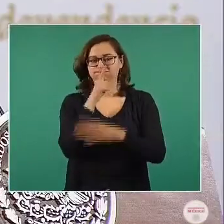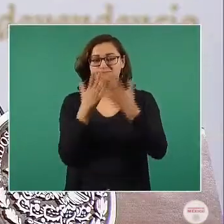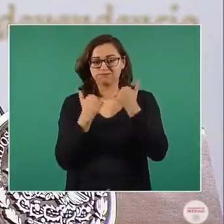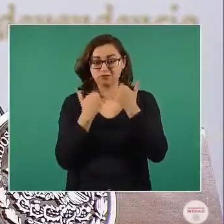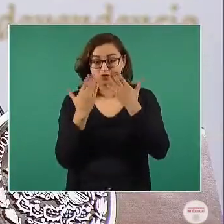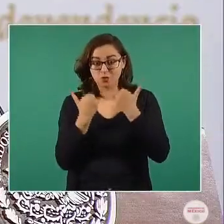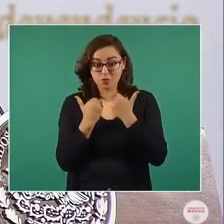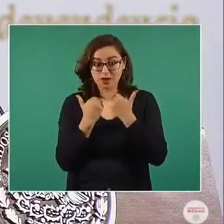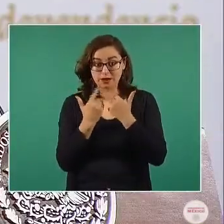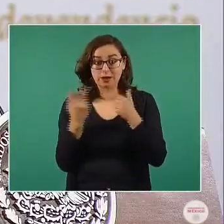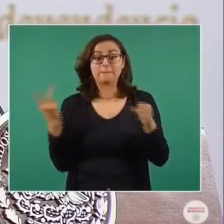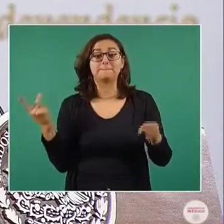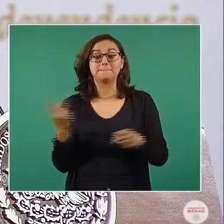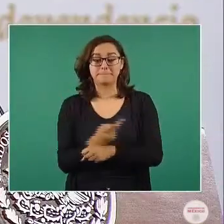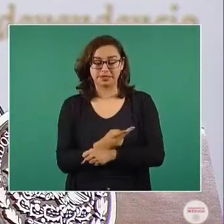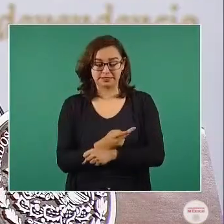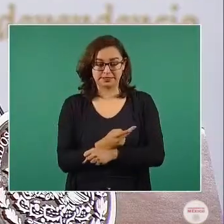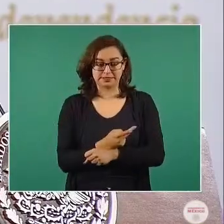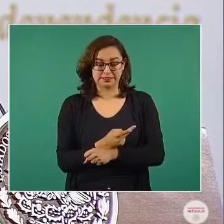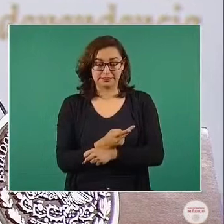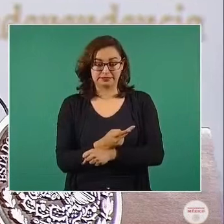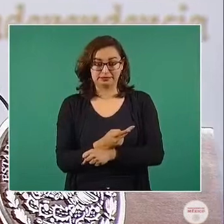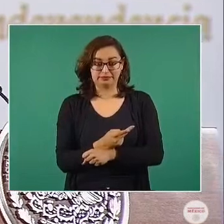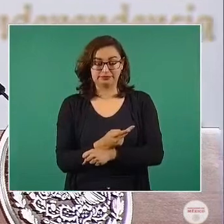llega a